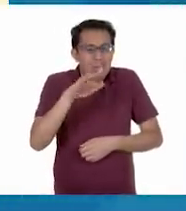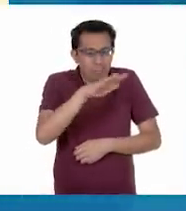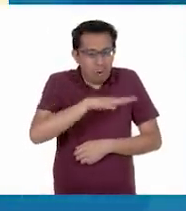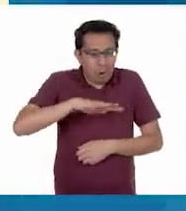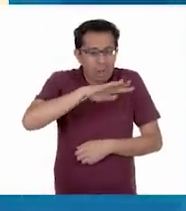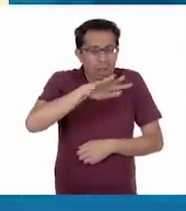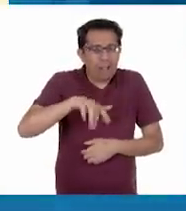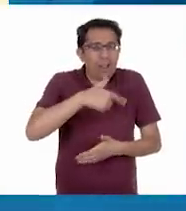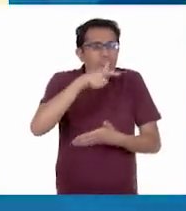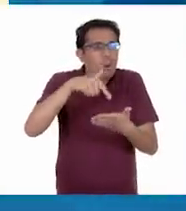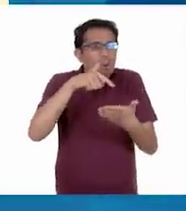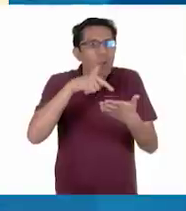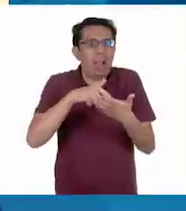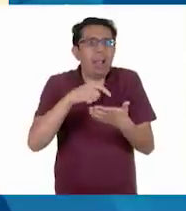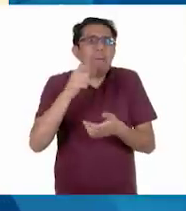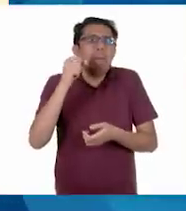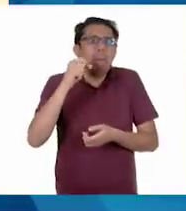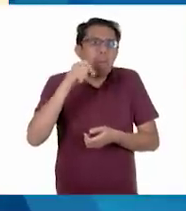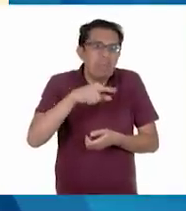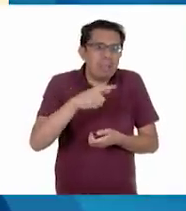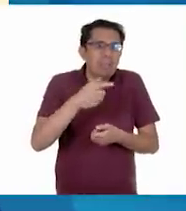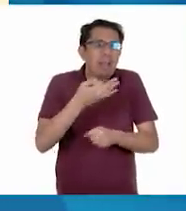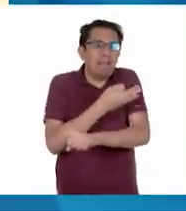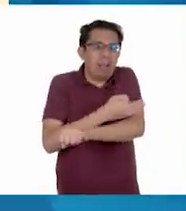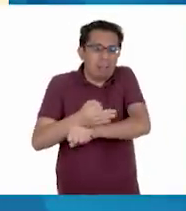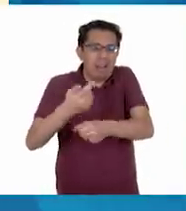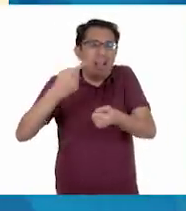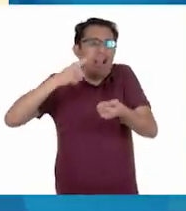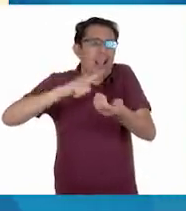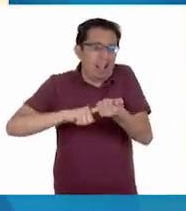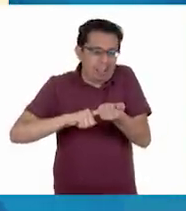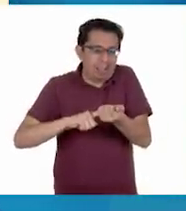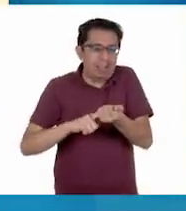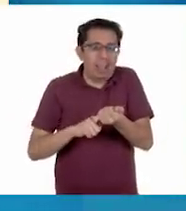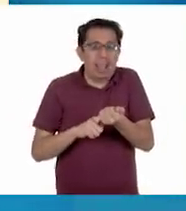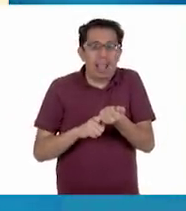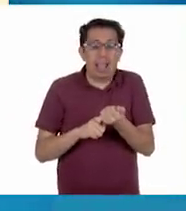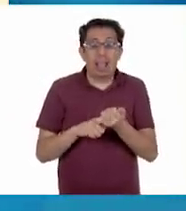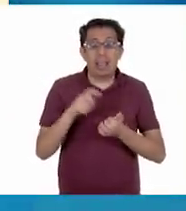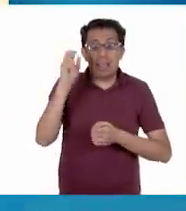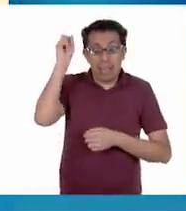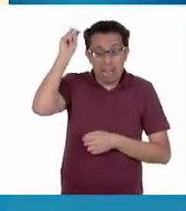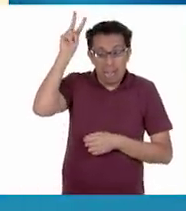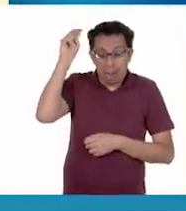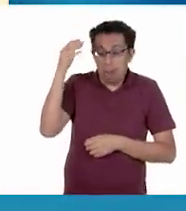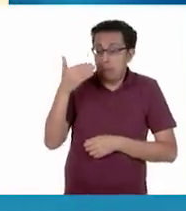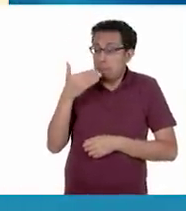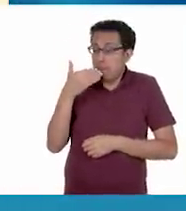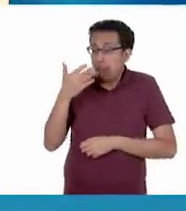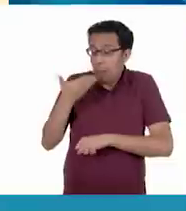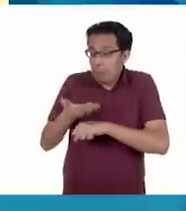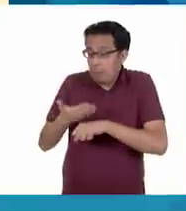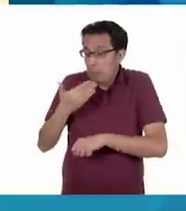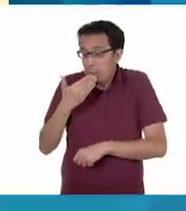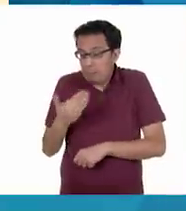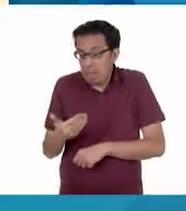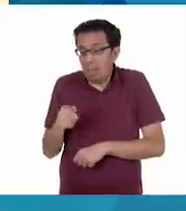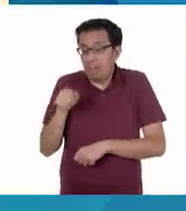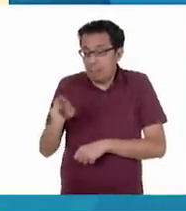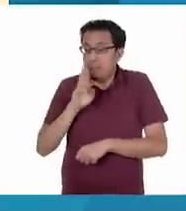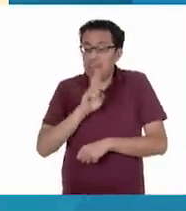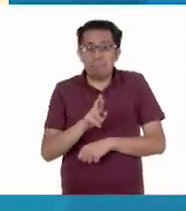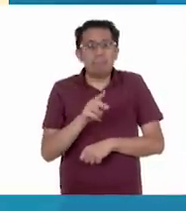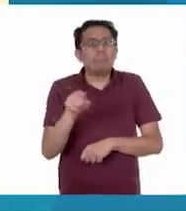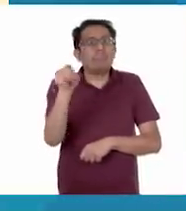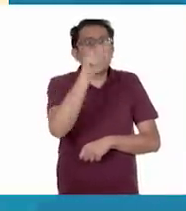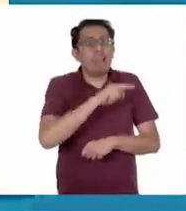forman parte de la misma familia. Raulito, excelente. Eso estuvo muy bien. Niñas y niños